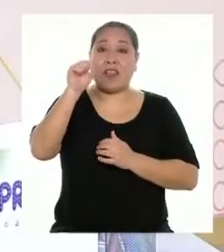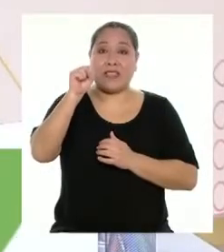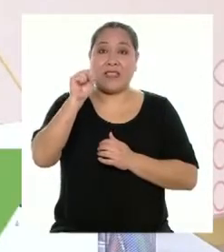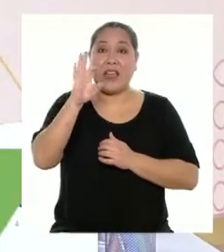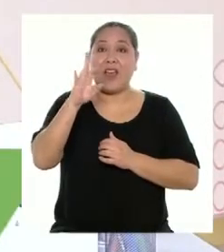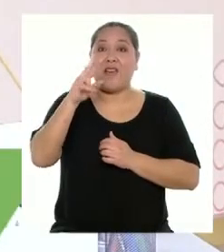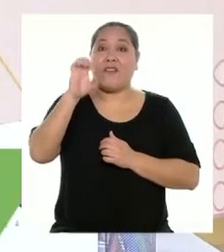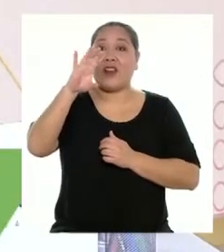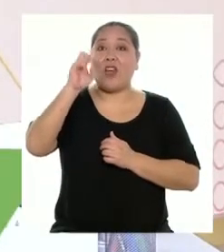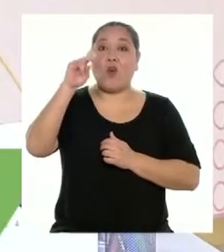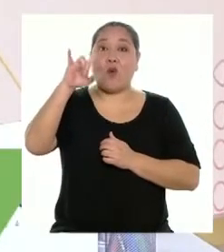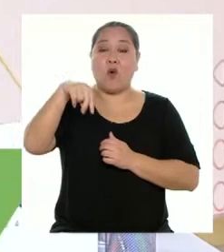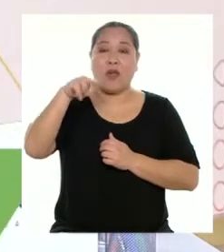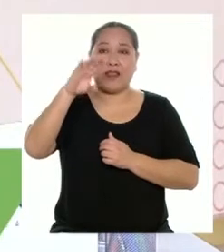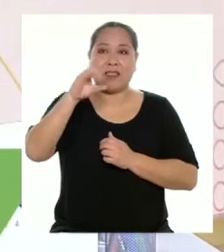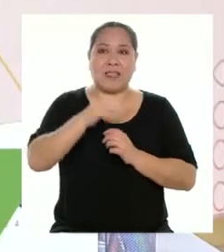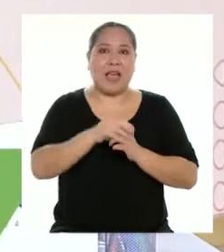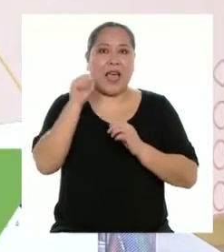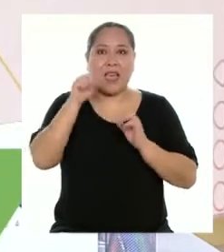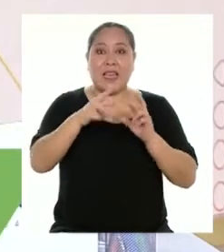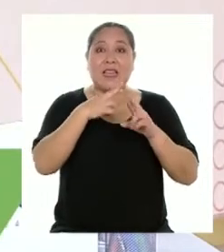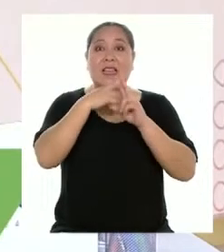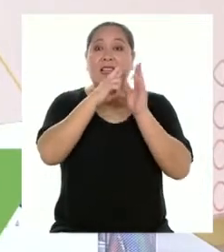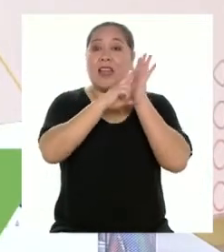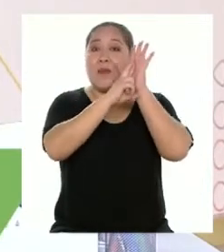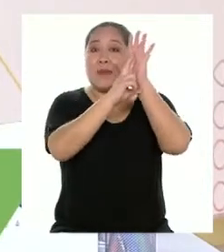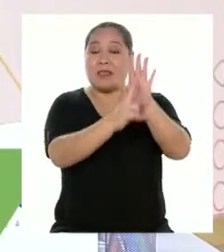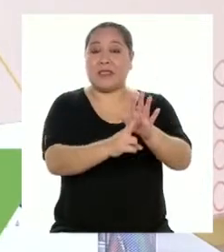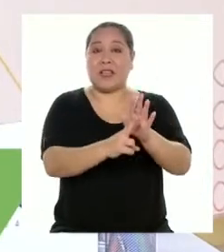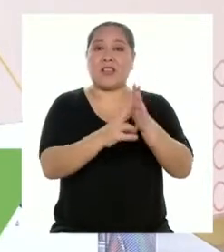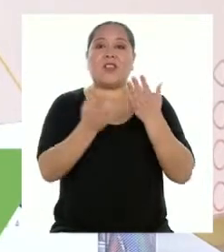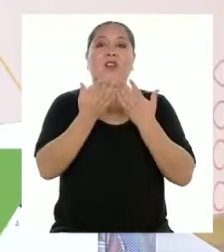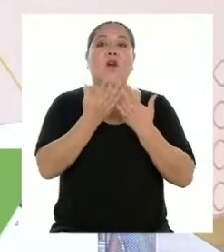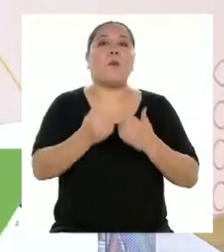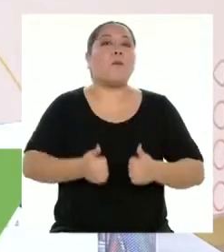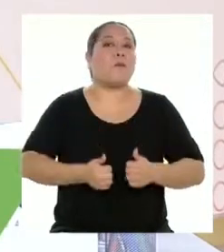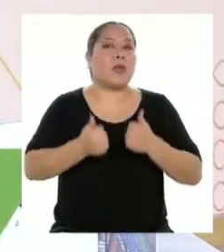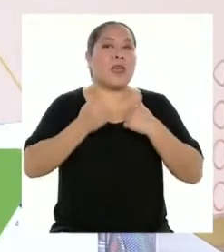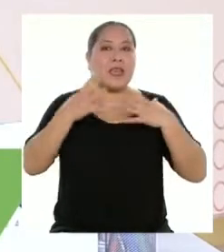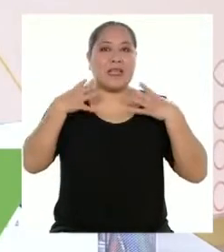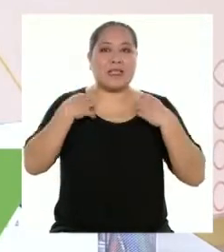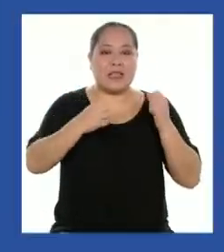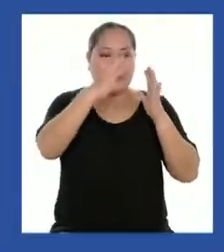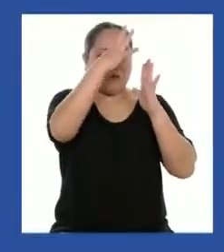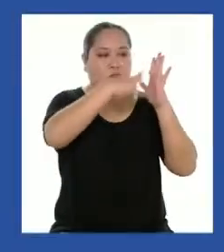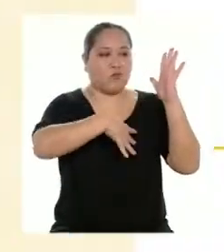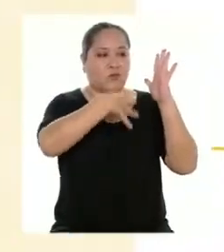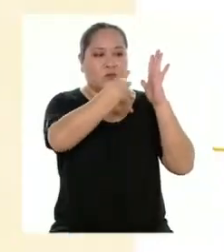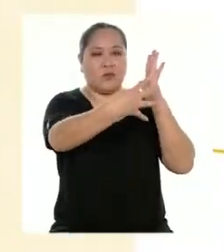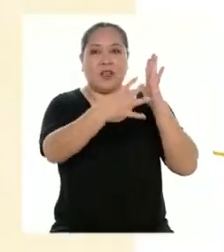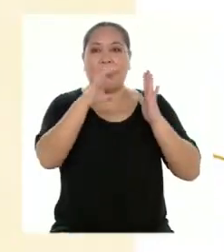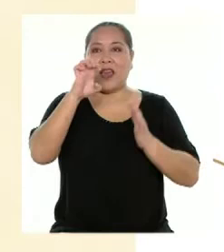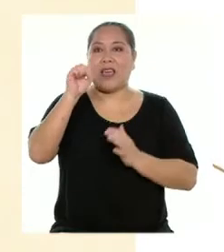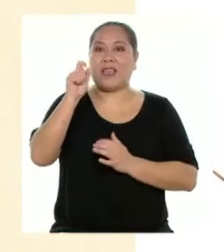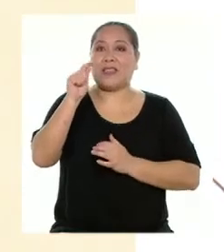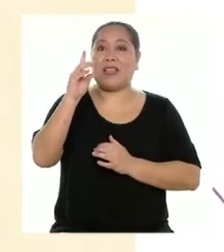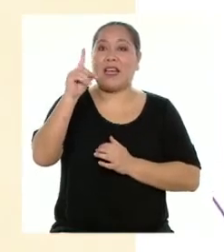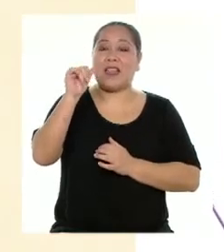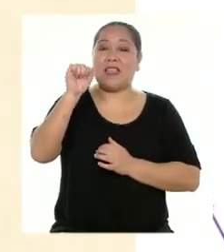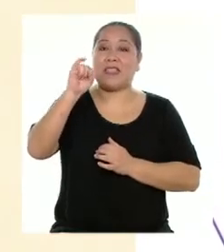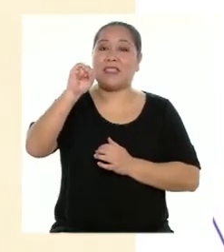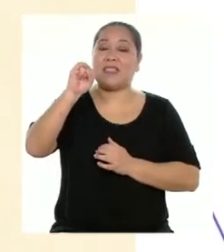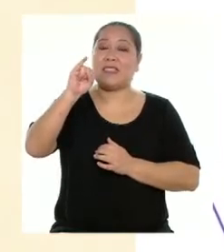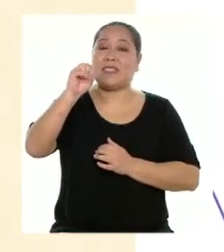hoy, representaremos la información sobre hábitos de vida saludable mediante gráficos estadísticos. Recordemos que las